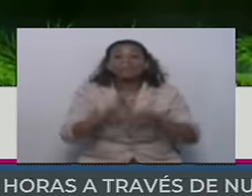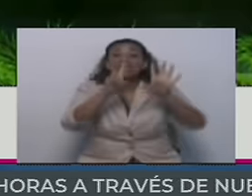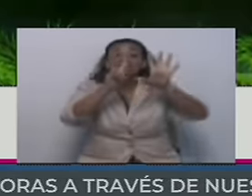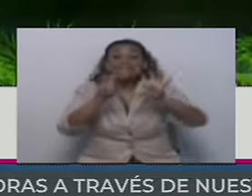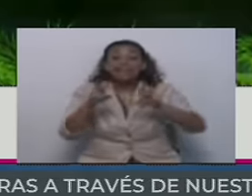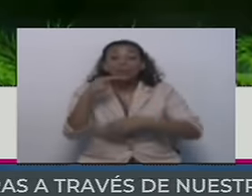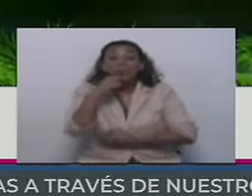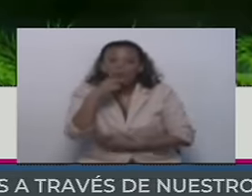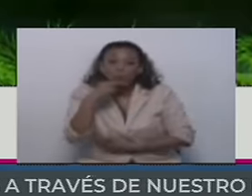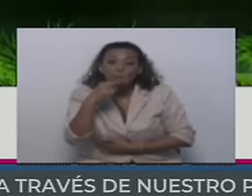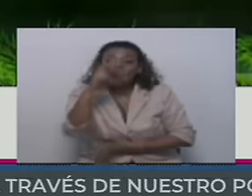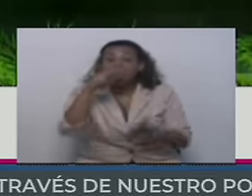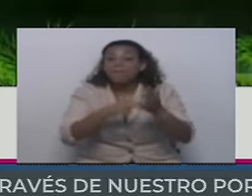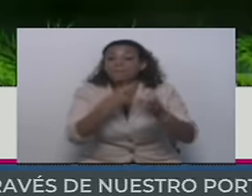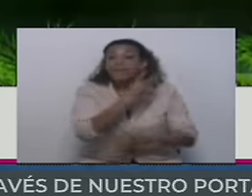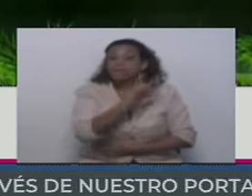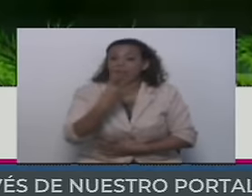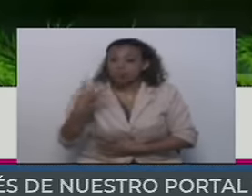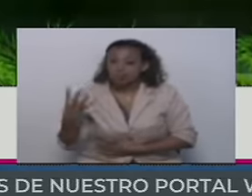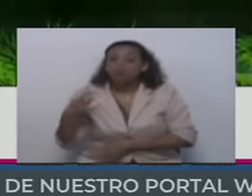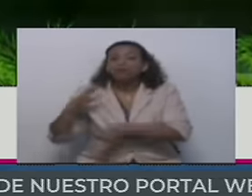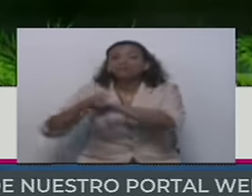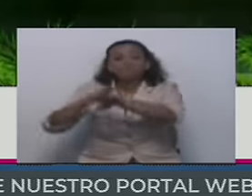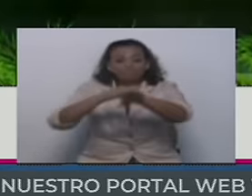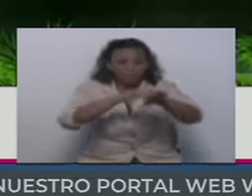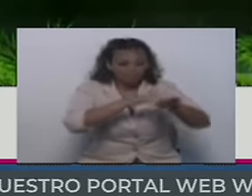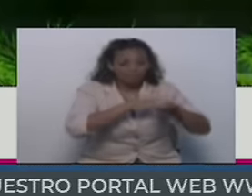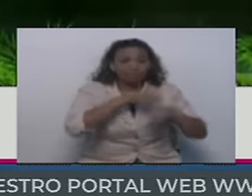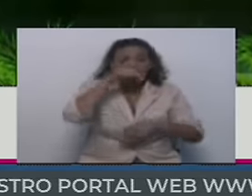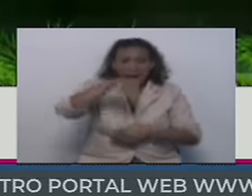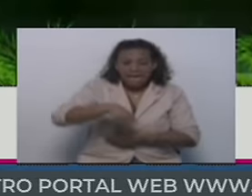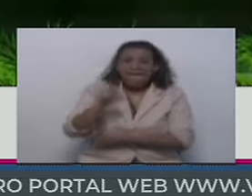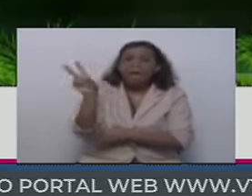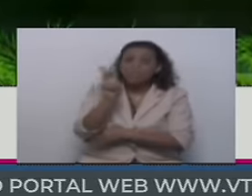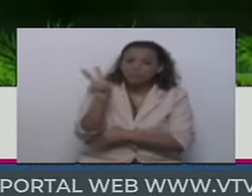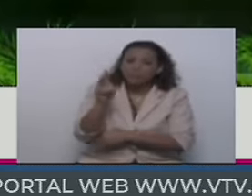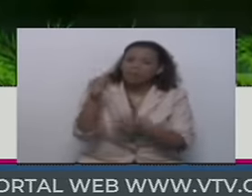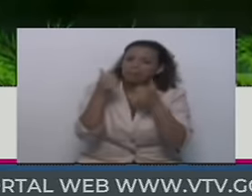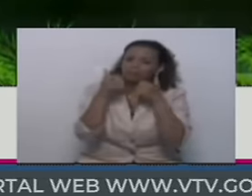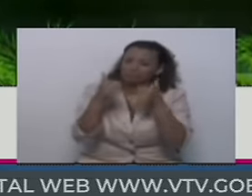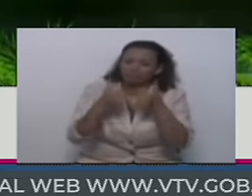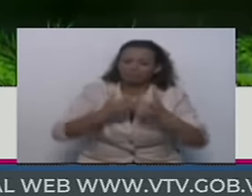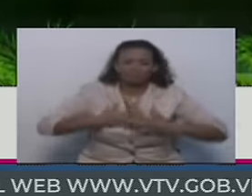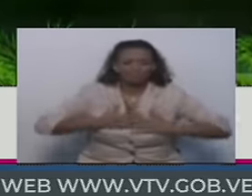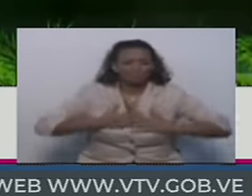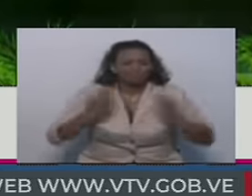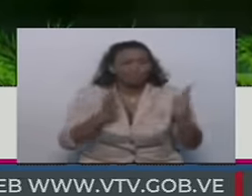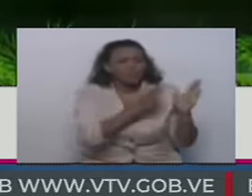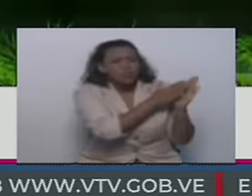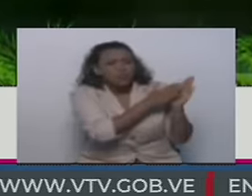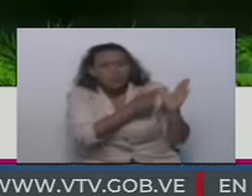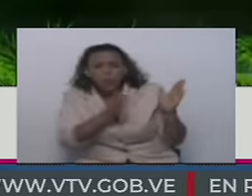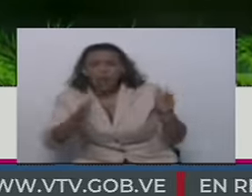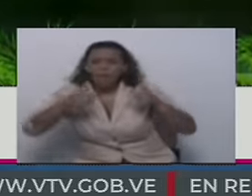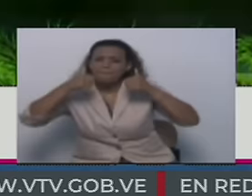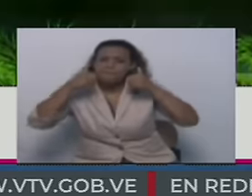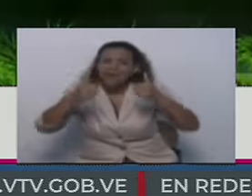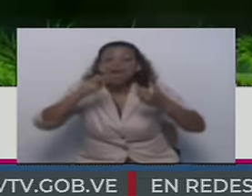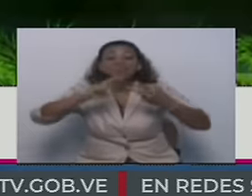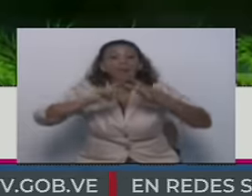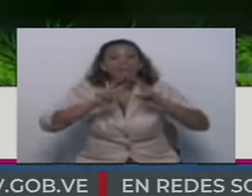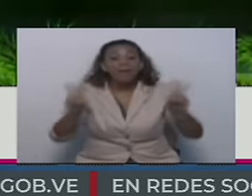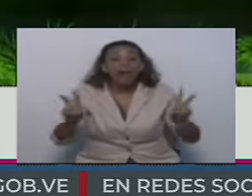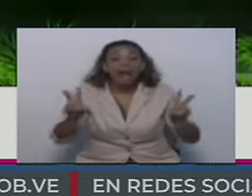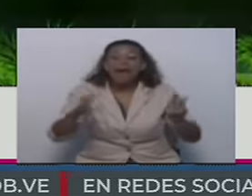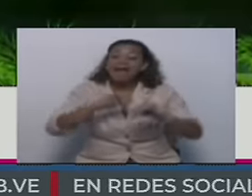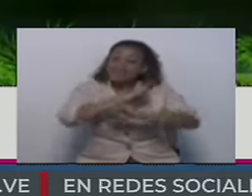7 de octubre de 2024, podemos decir, la cosecha venezolana de este año es una buena cosecha de paz,